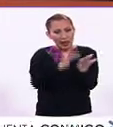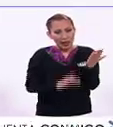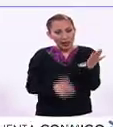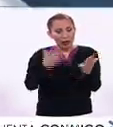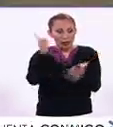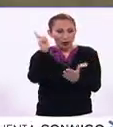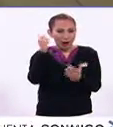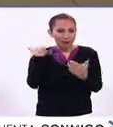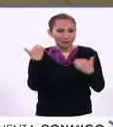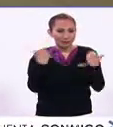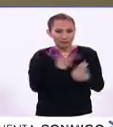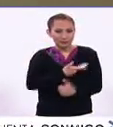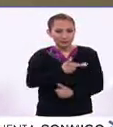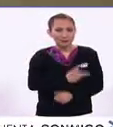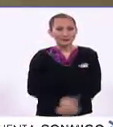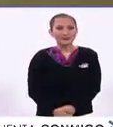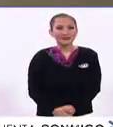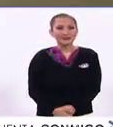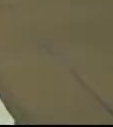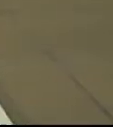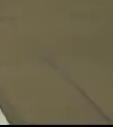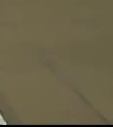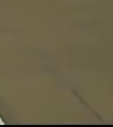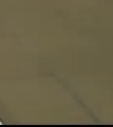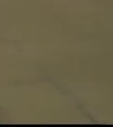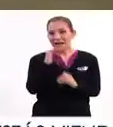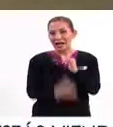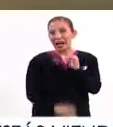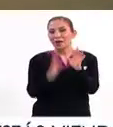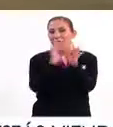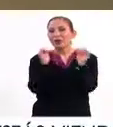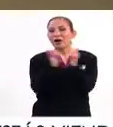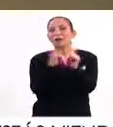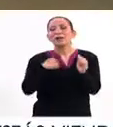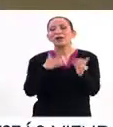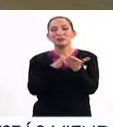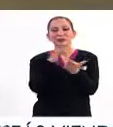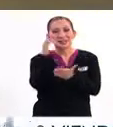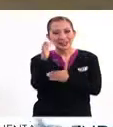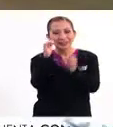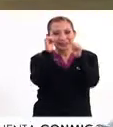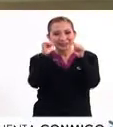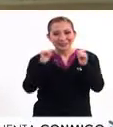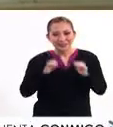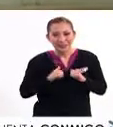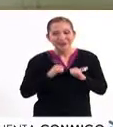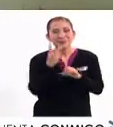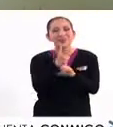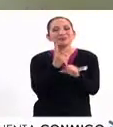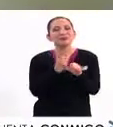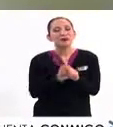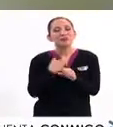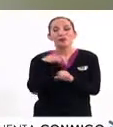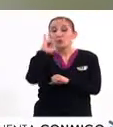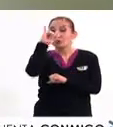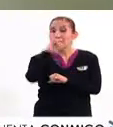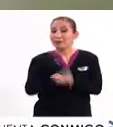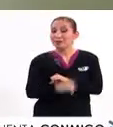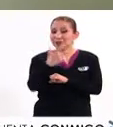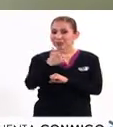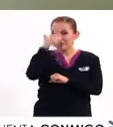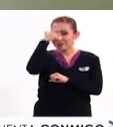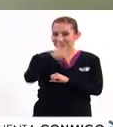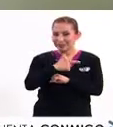disfruten. Llegamos al final de Cuenta Conmigo, les agradecemos su atención y los esperamos todos los jueves a las 8 de la